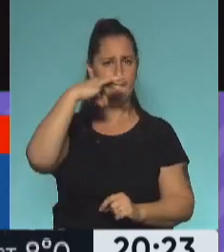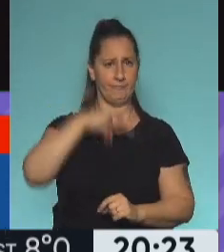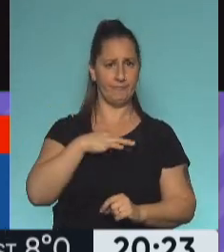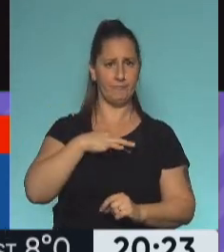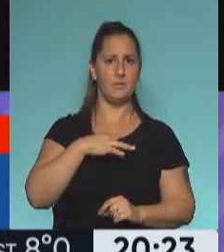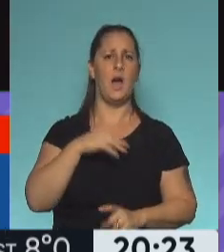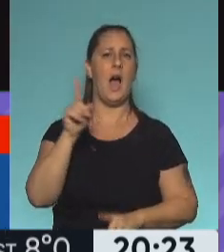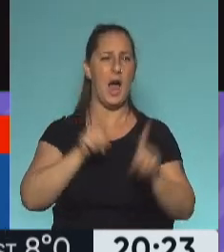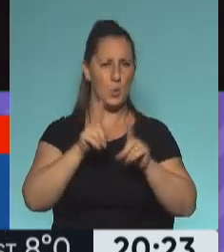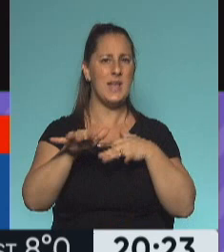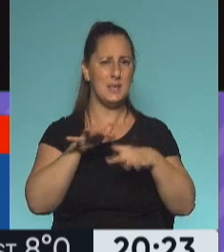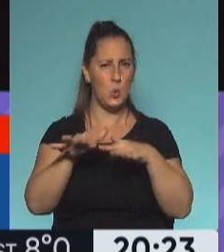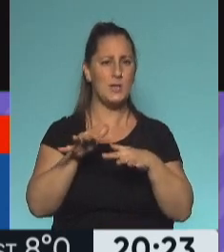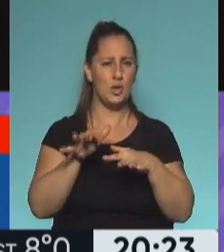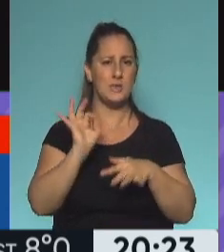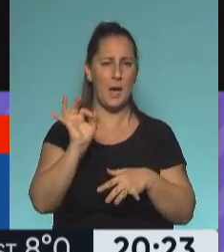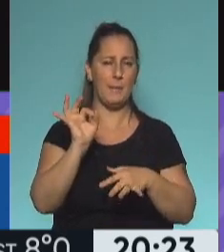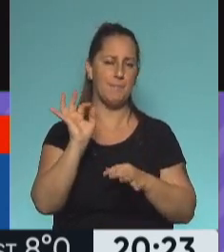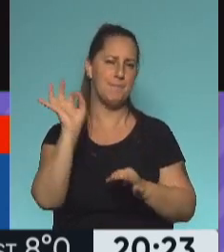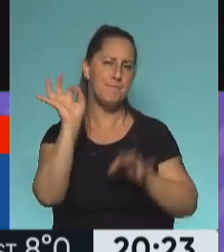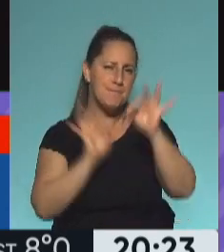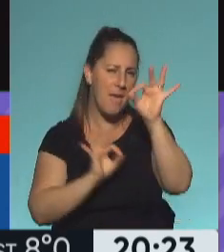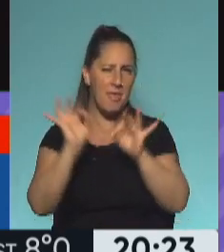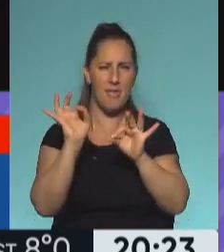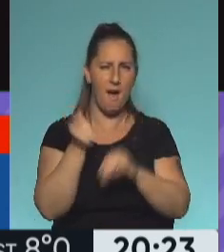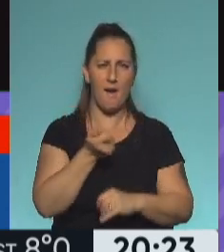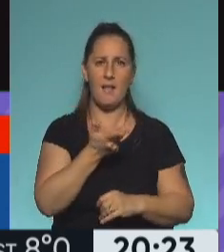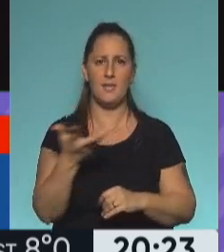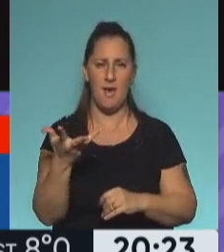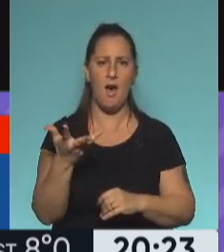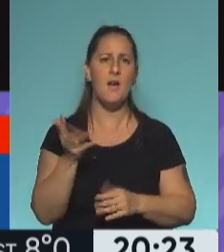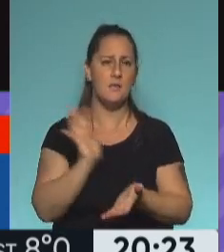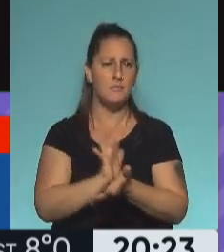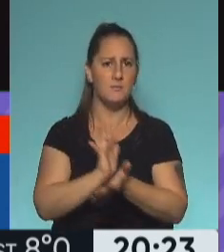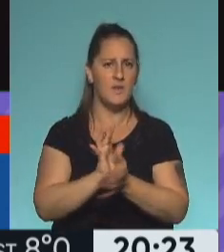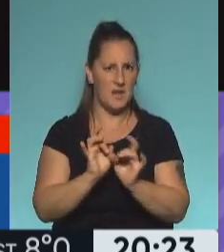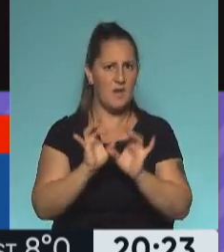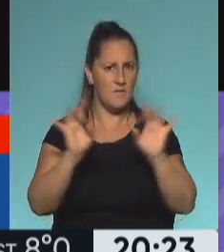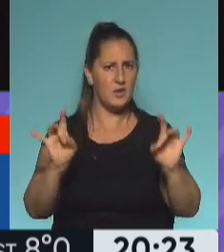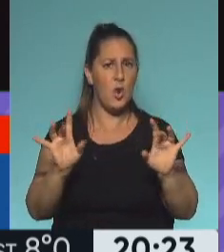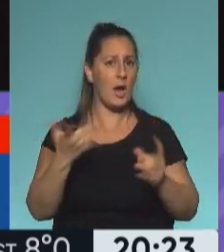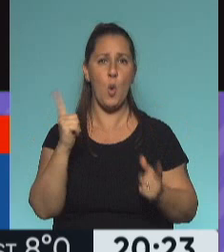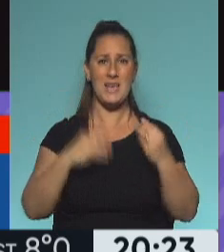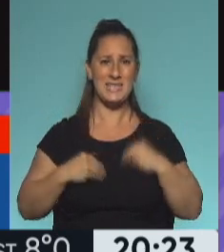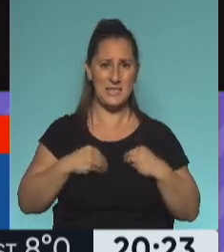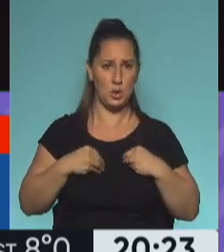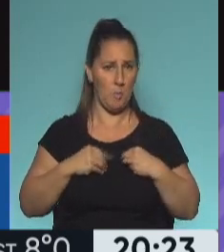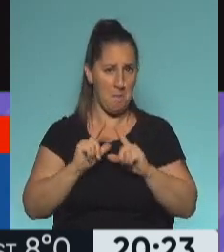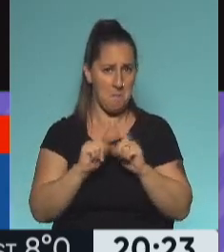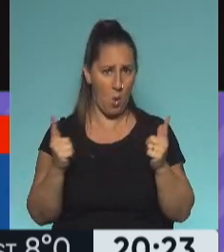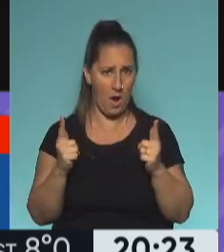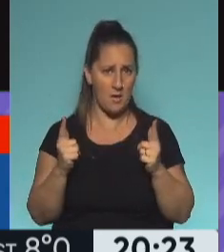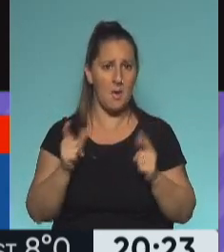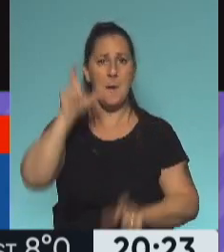ustedes saben que en una proporción importante se trata de infecciones asintomáticas, que sin embargo